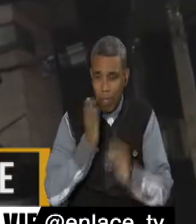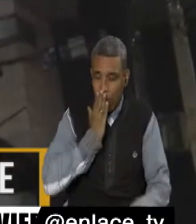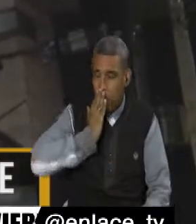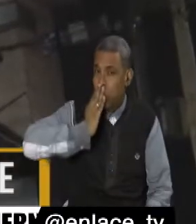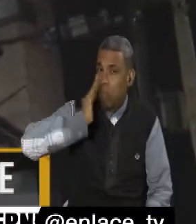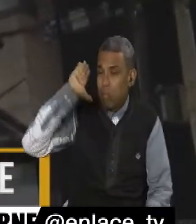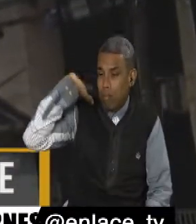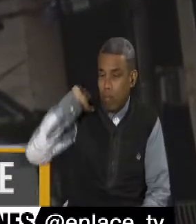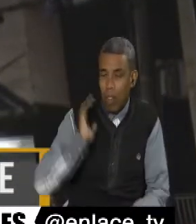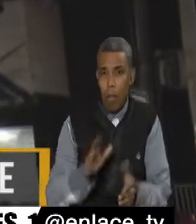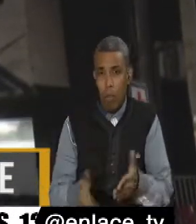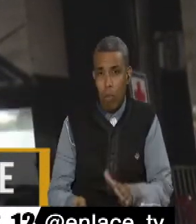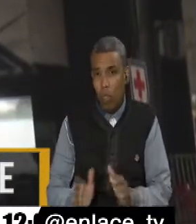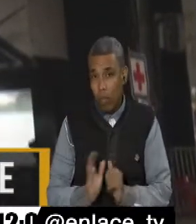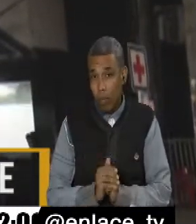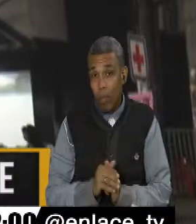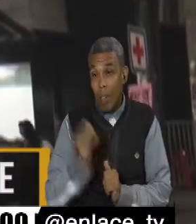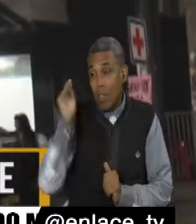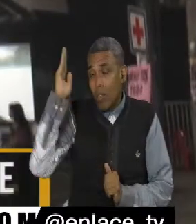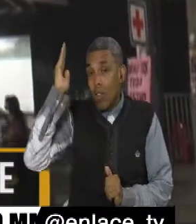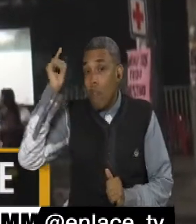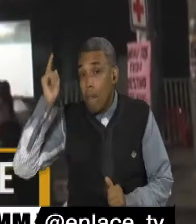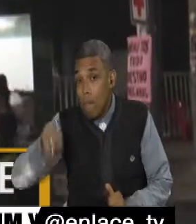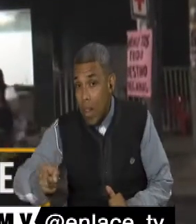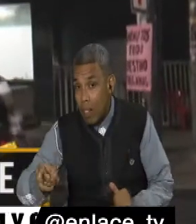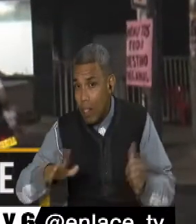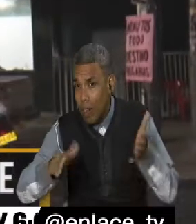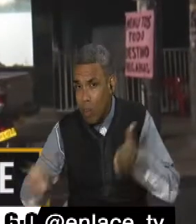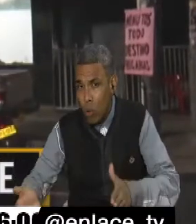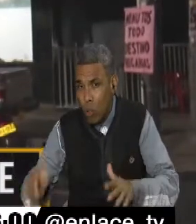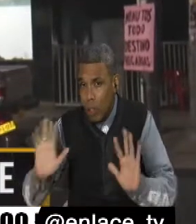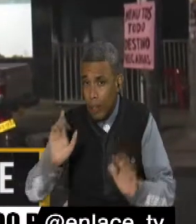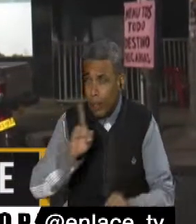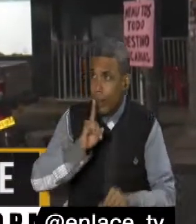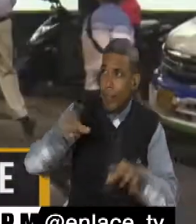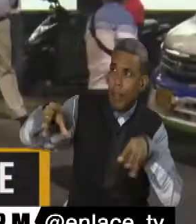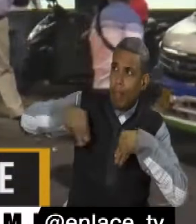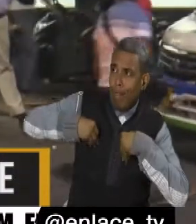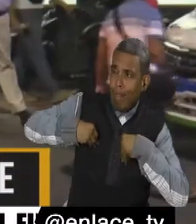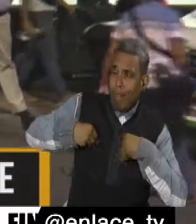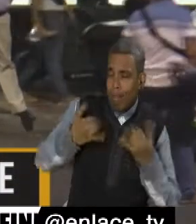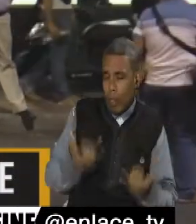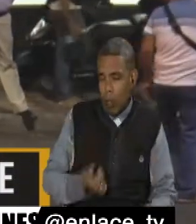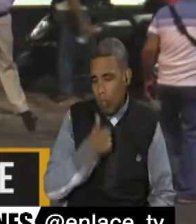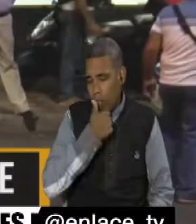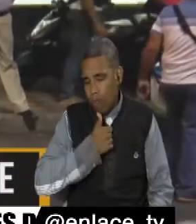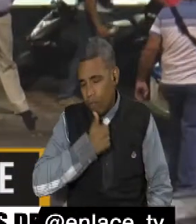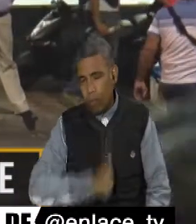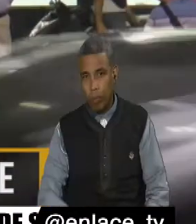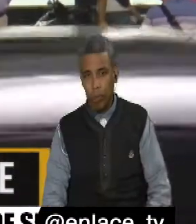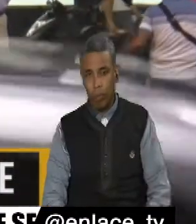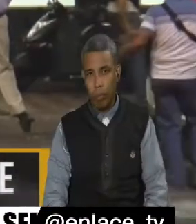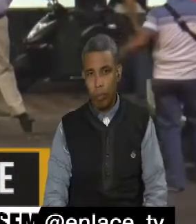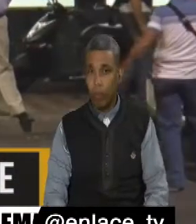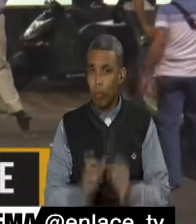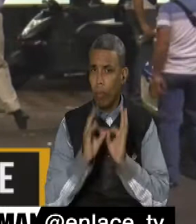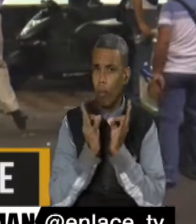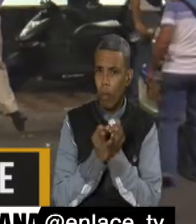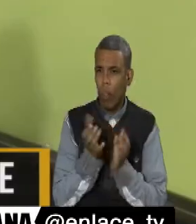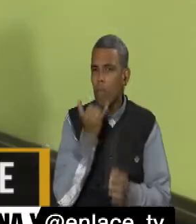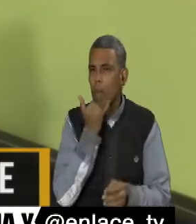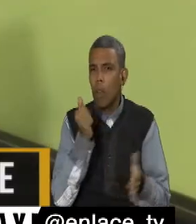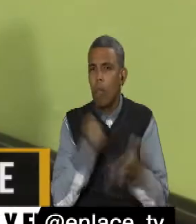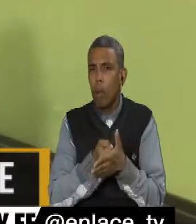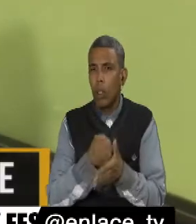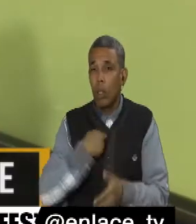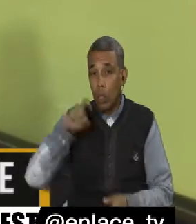ya Dios así quiso las cosas, que tenemos que tener mucha fortaleza. Piden a las autoridades investigar lo sucedido.